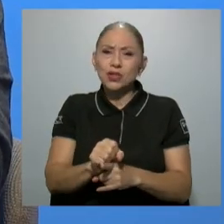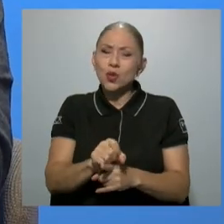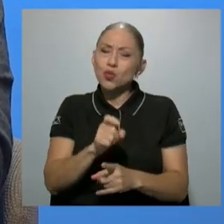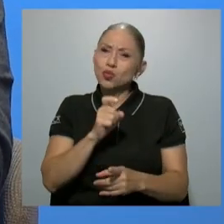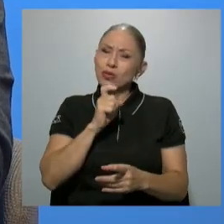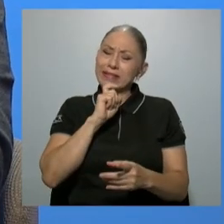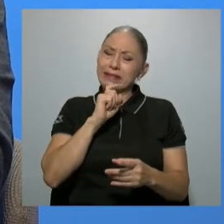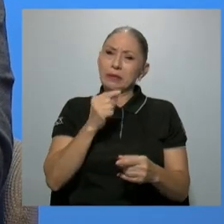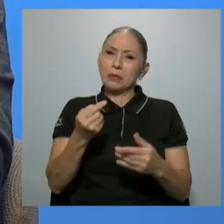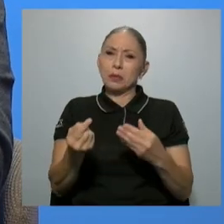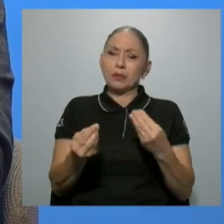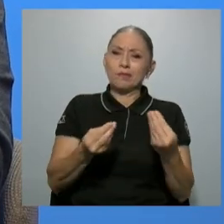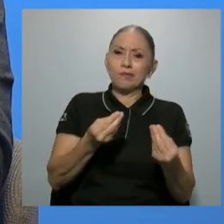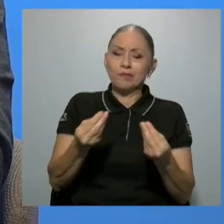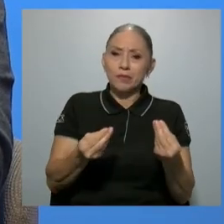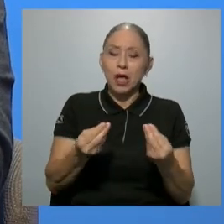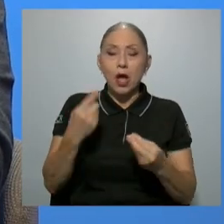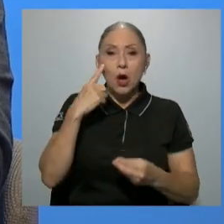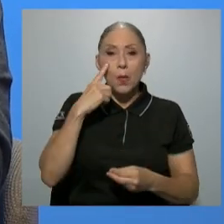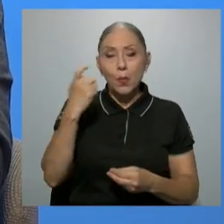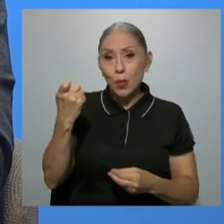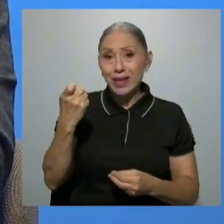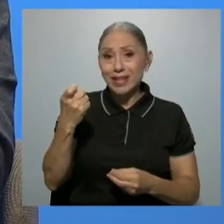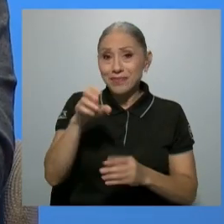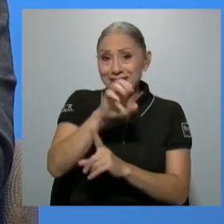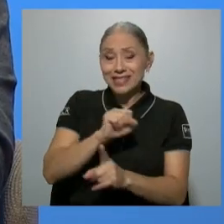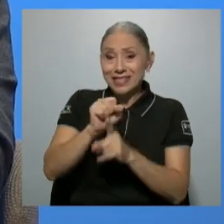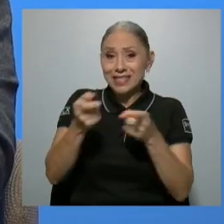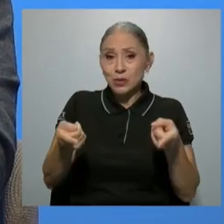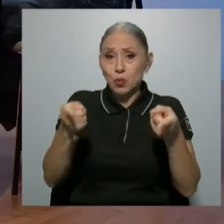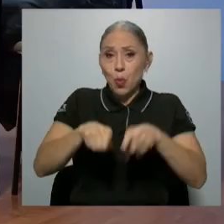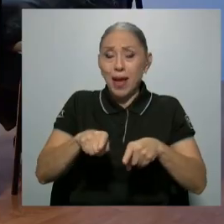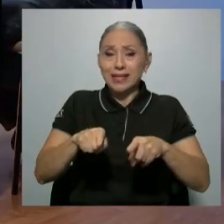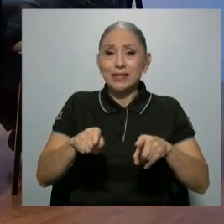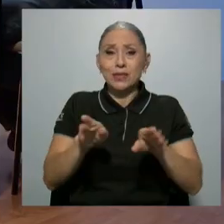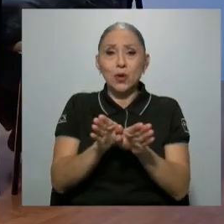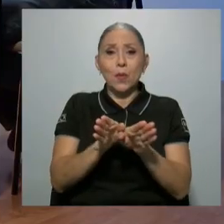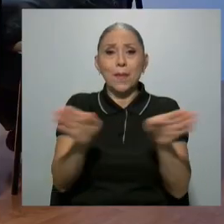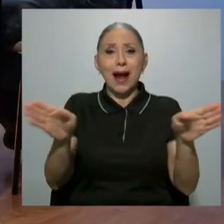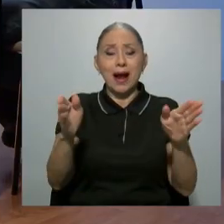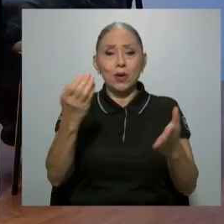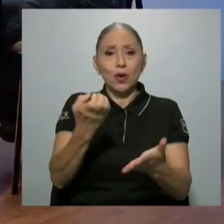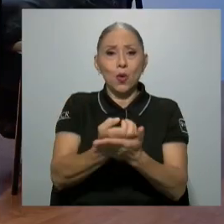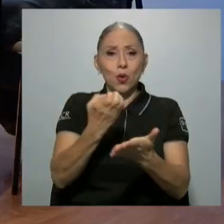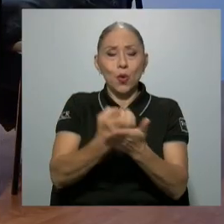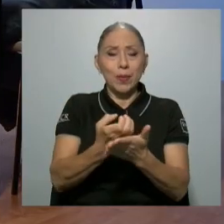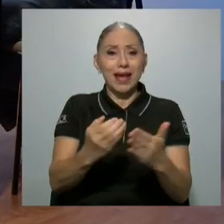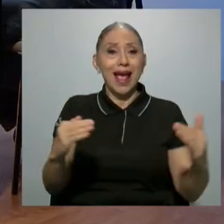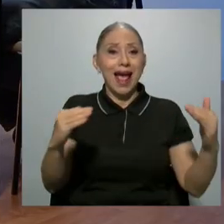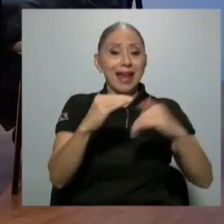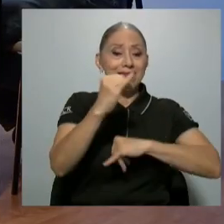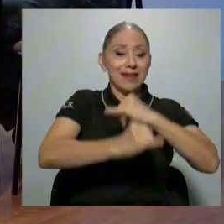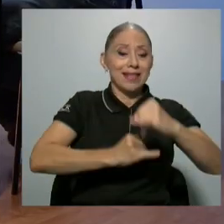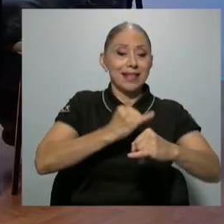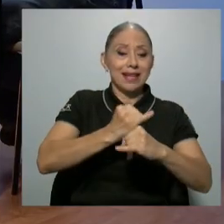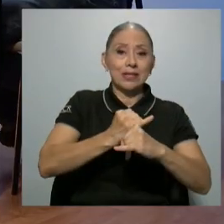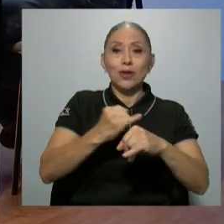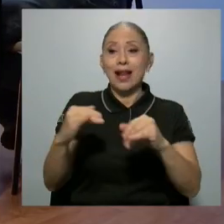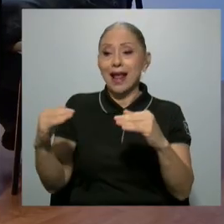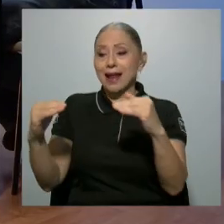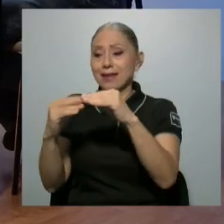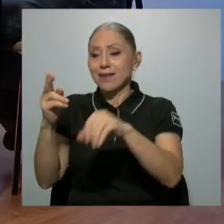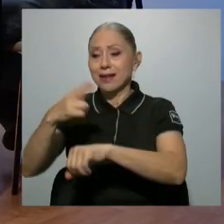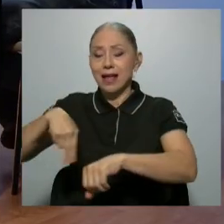me parece a mí, porque la coyuntura macroeconómica, tanto internacional como local, es